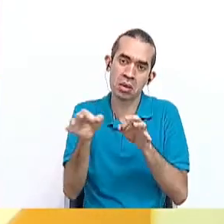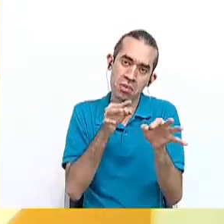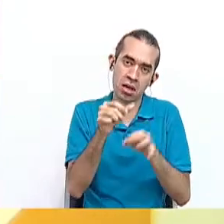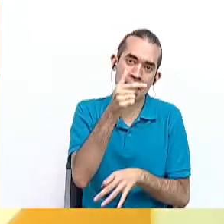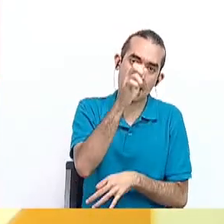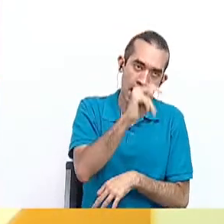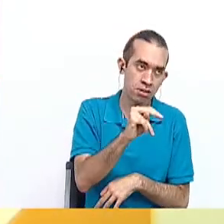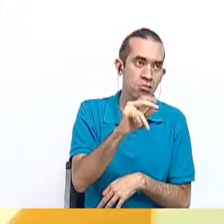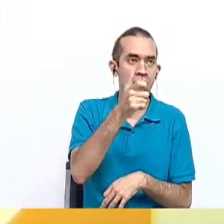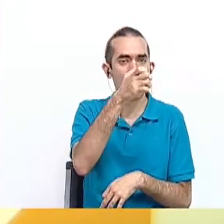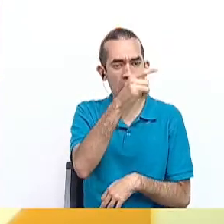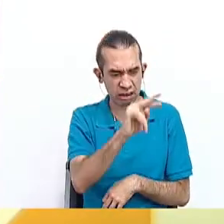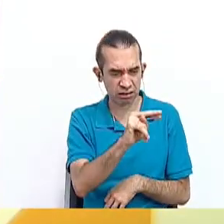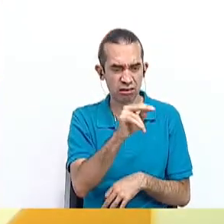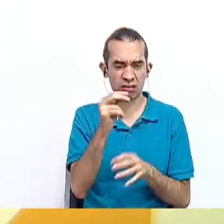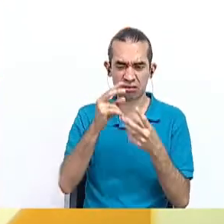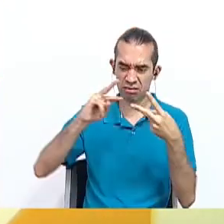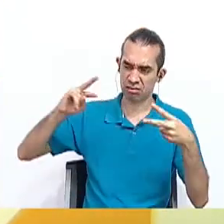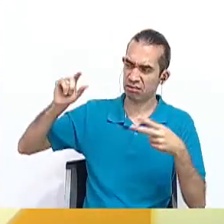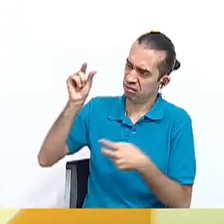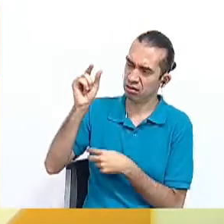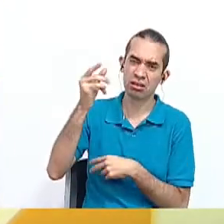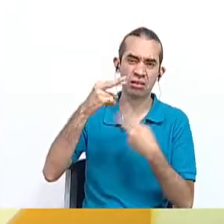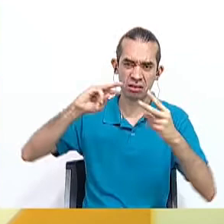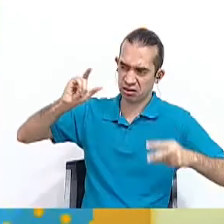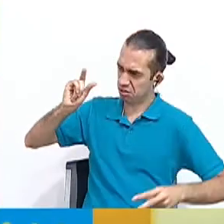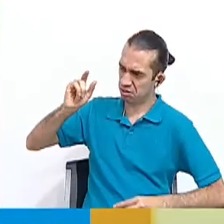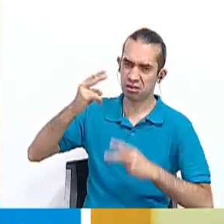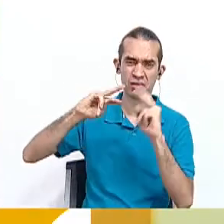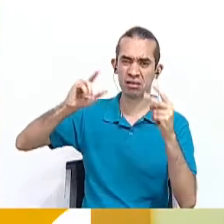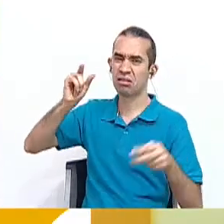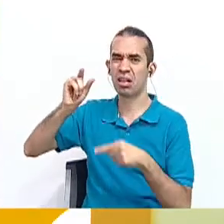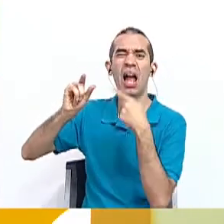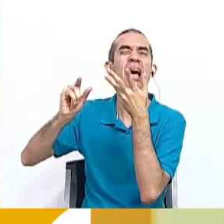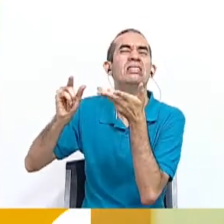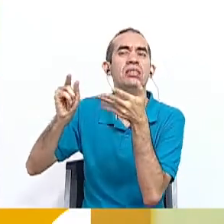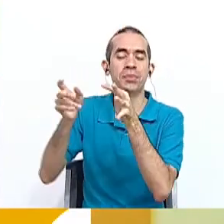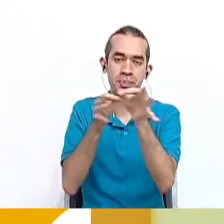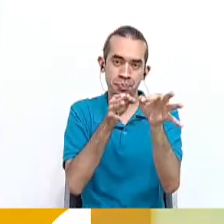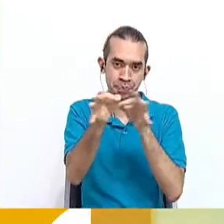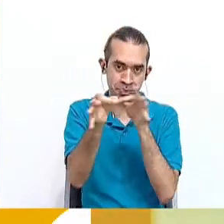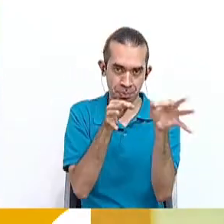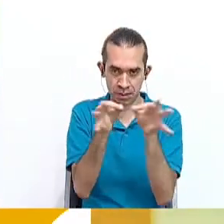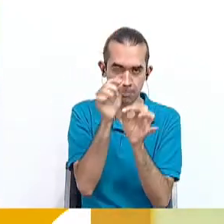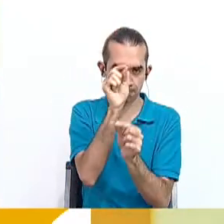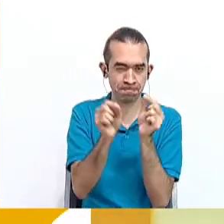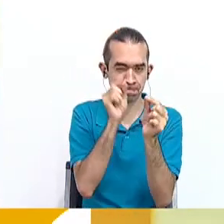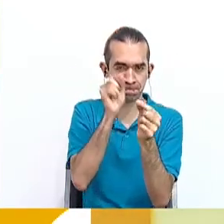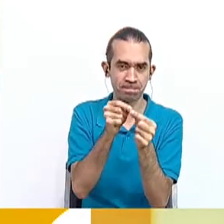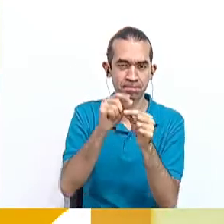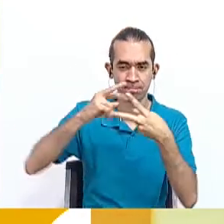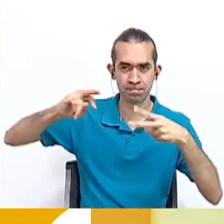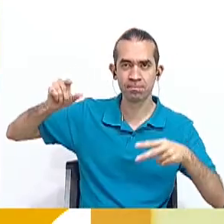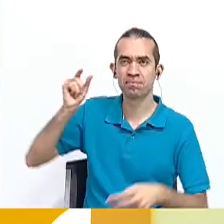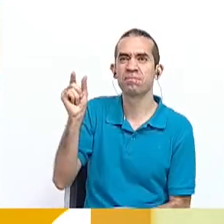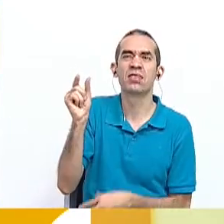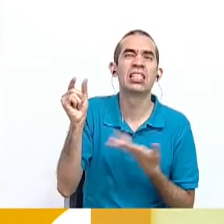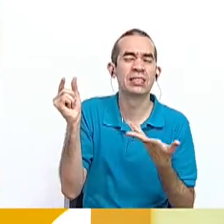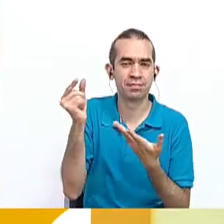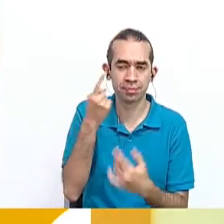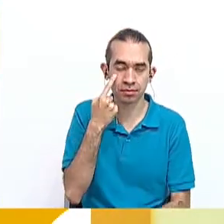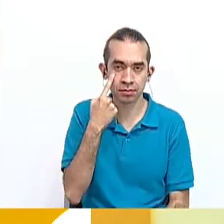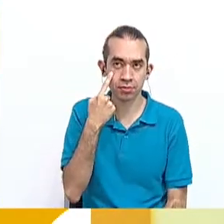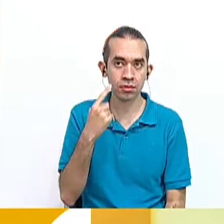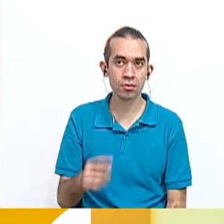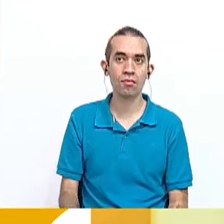genes, hemos mencionado el término, pero tal vez podemos dar una definición más exacta de qué es un gen. Bueno,